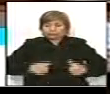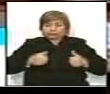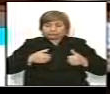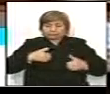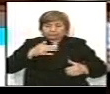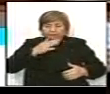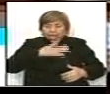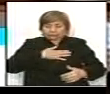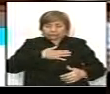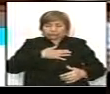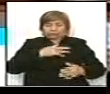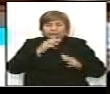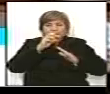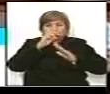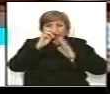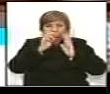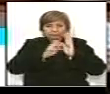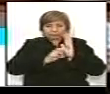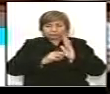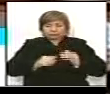mi proyecto de vida,